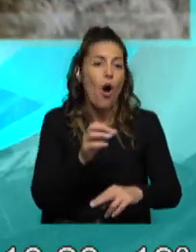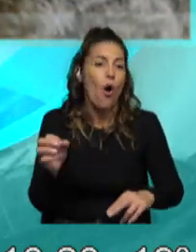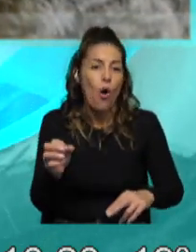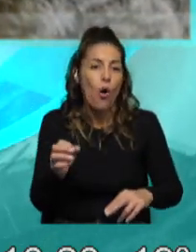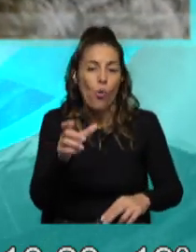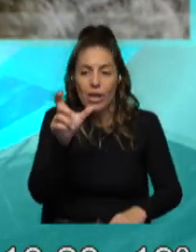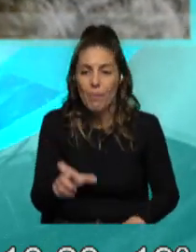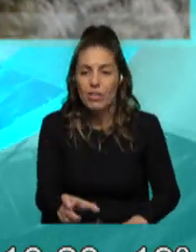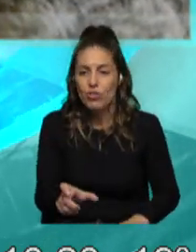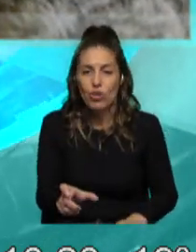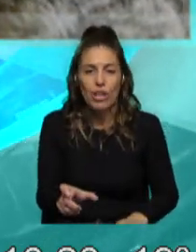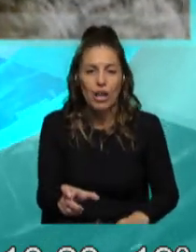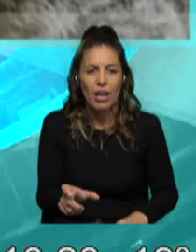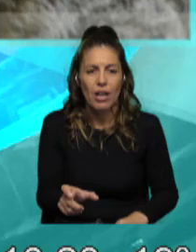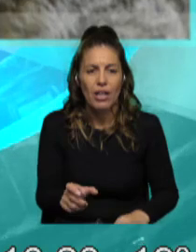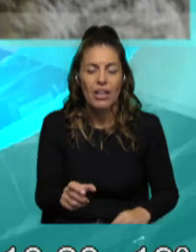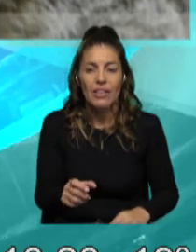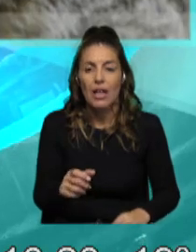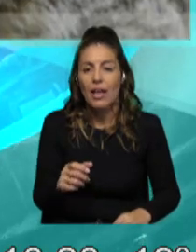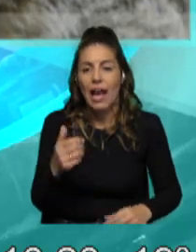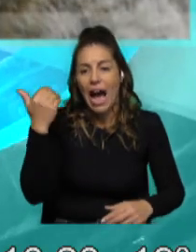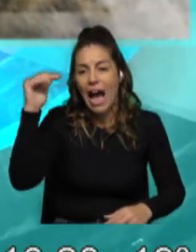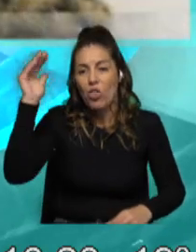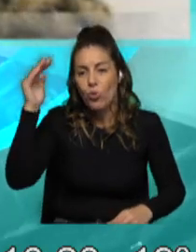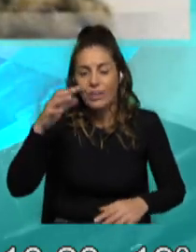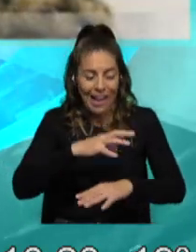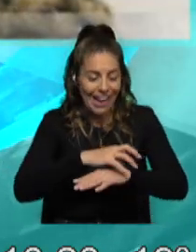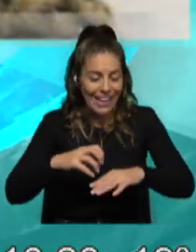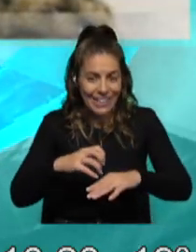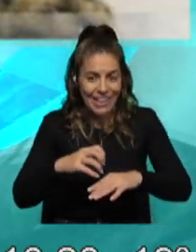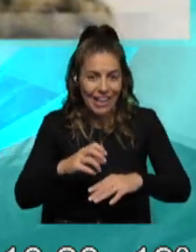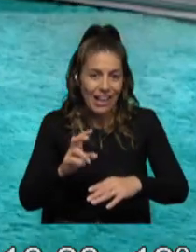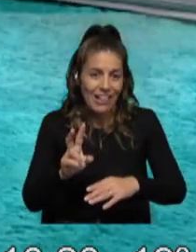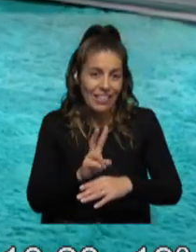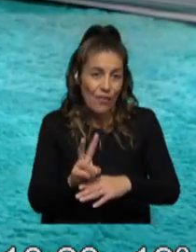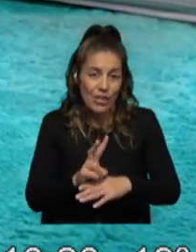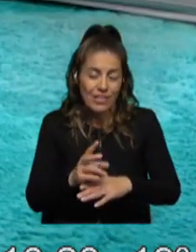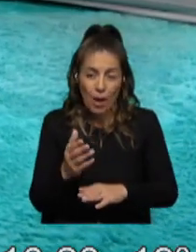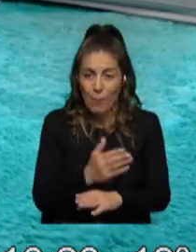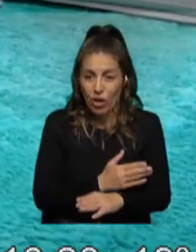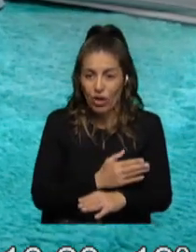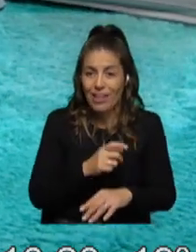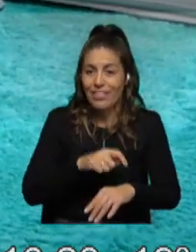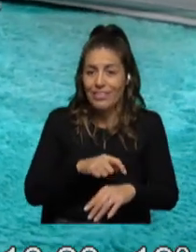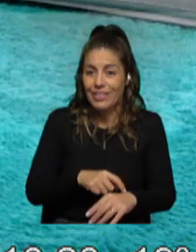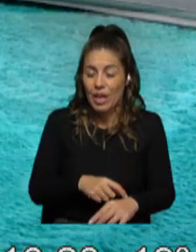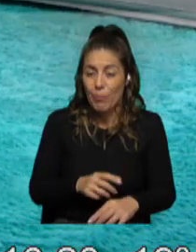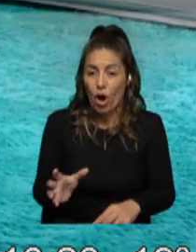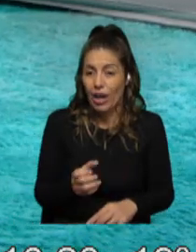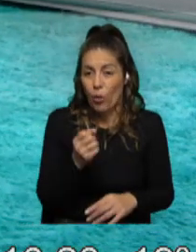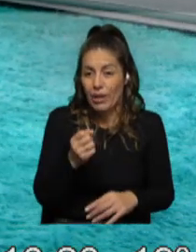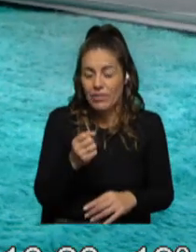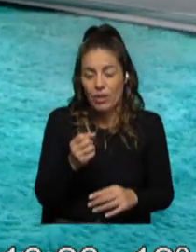una persona de avanzada edad que es arañada y las defensas son menores, entonces claro. El tiempo de recuperación es mucho más grande.